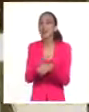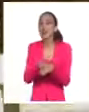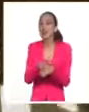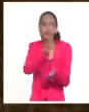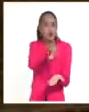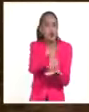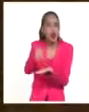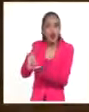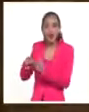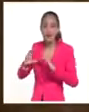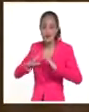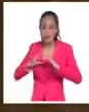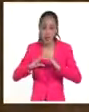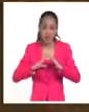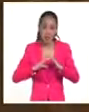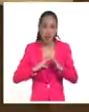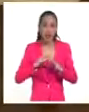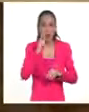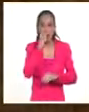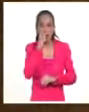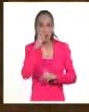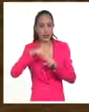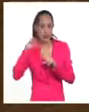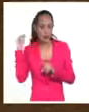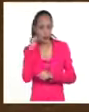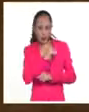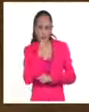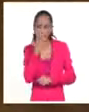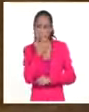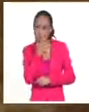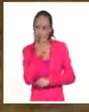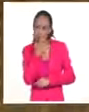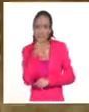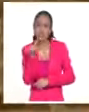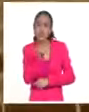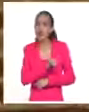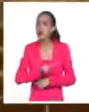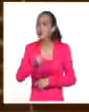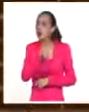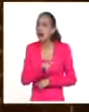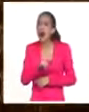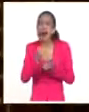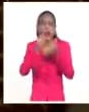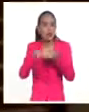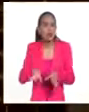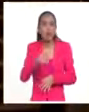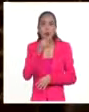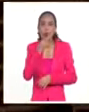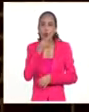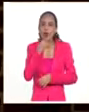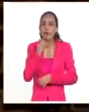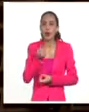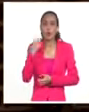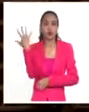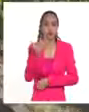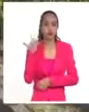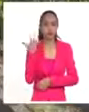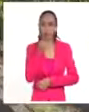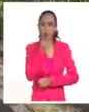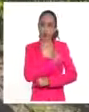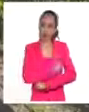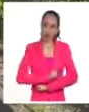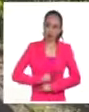vivienda, Casimiro se inclinó por una tecnología similar a la de los biodigestores, que permite resistir los huracanes. Hasta